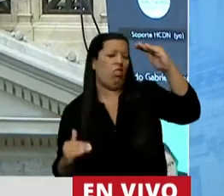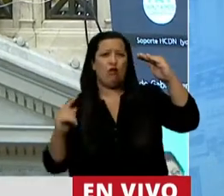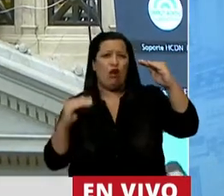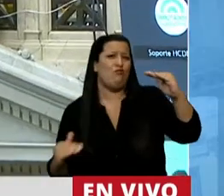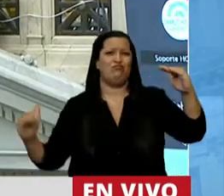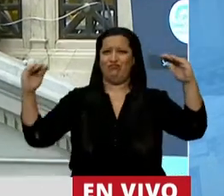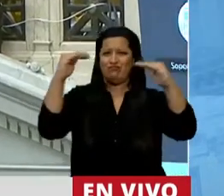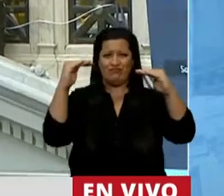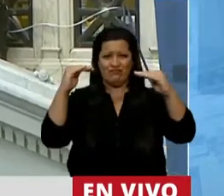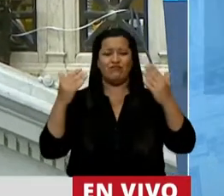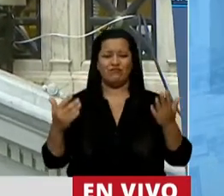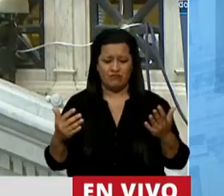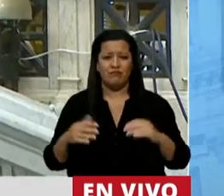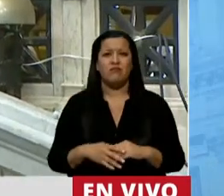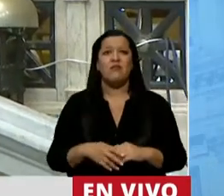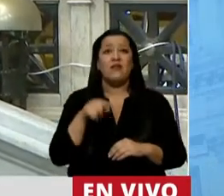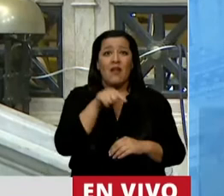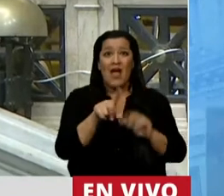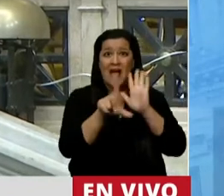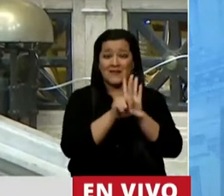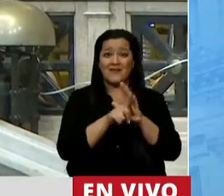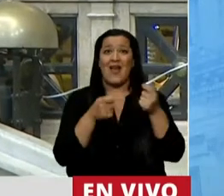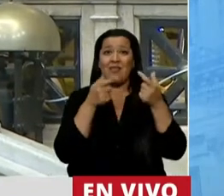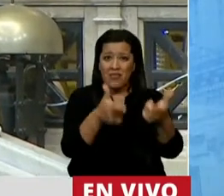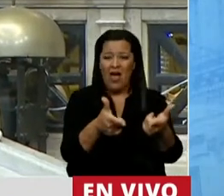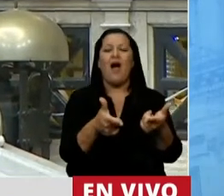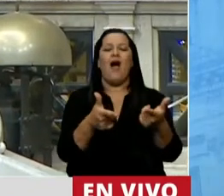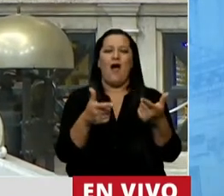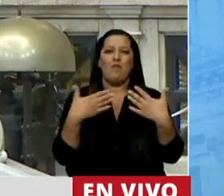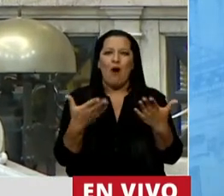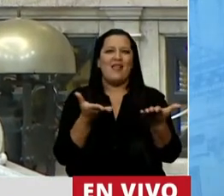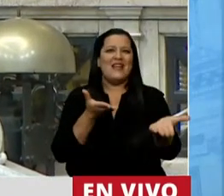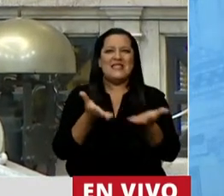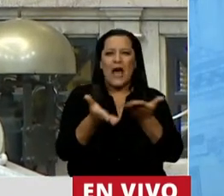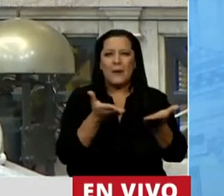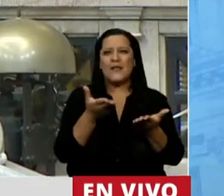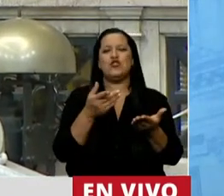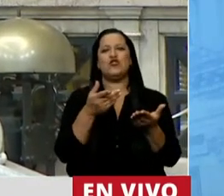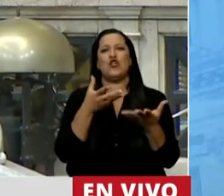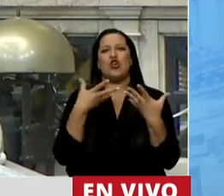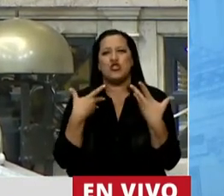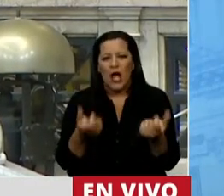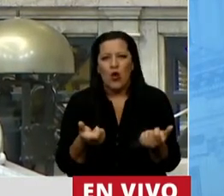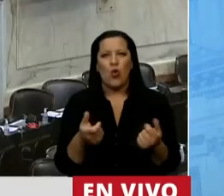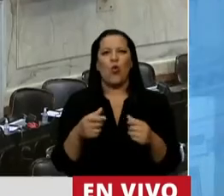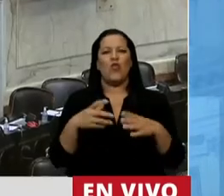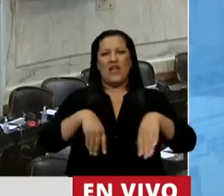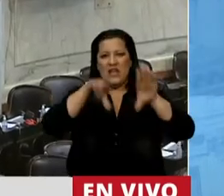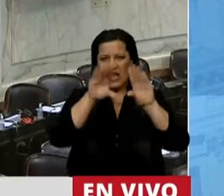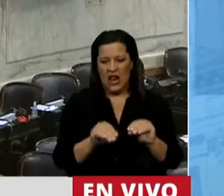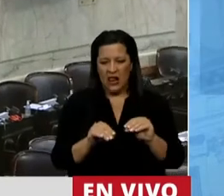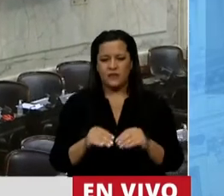que amenazan nuestras vidas, permitiendo que el Estado nos brinde servicio de salud